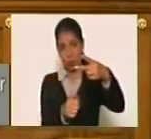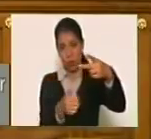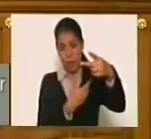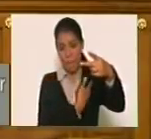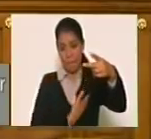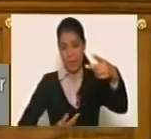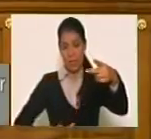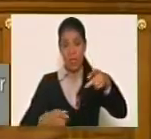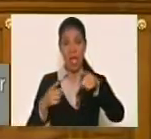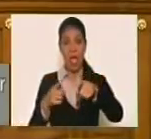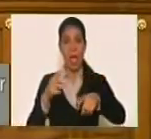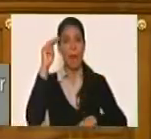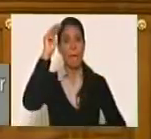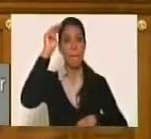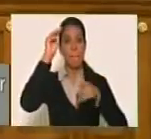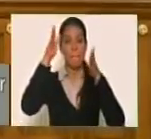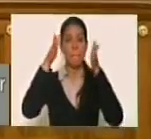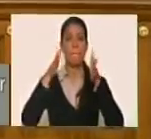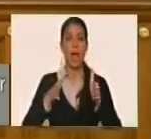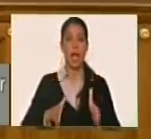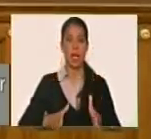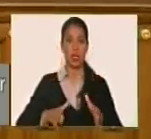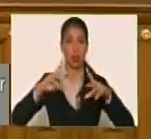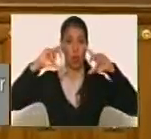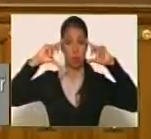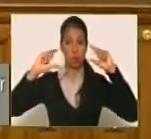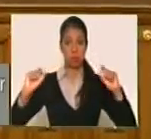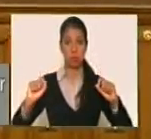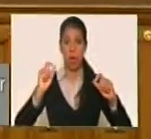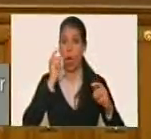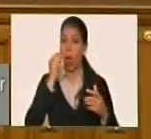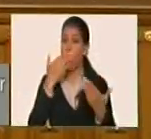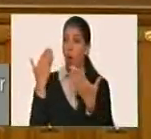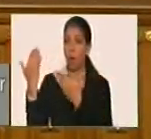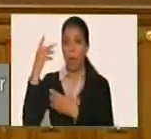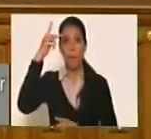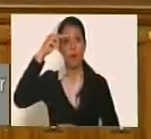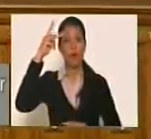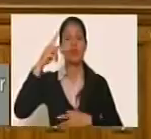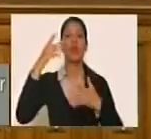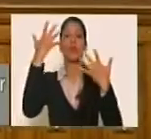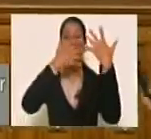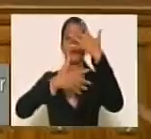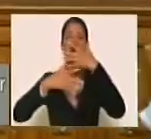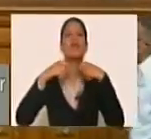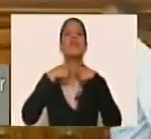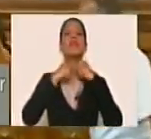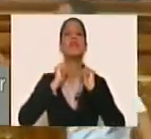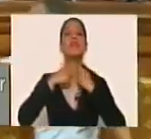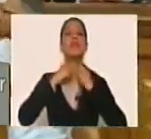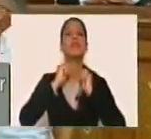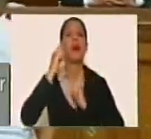de maestro de Venezuela, a nuestro querido profesor Aristóbulo Isturiz.